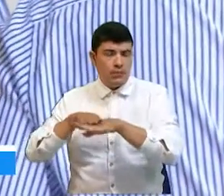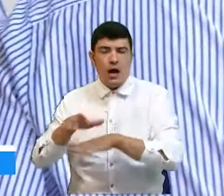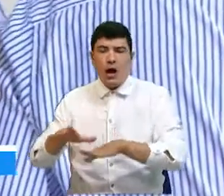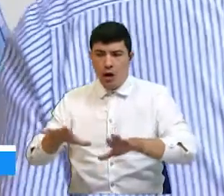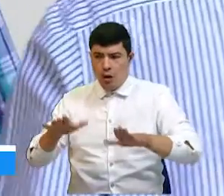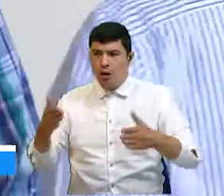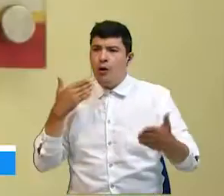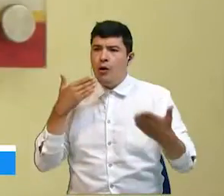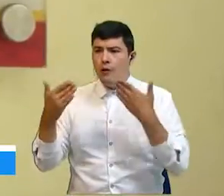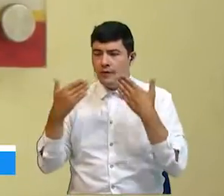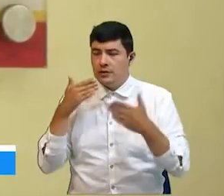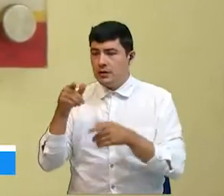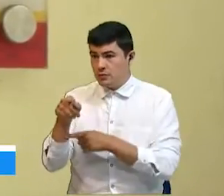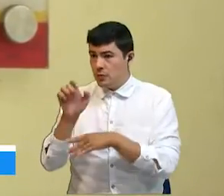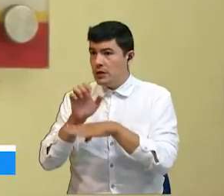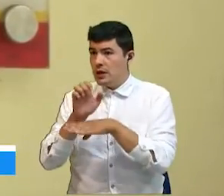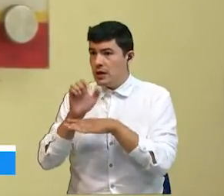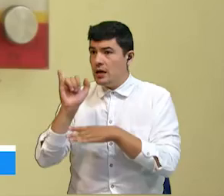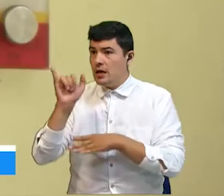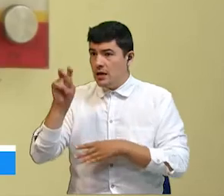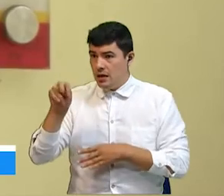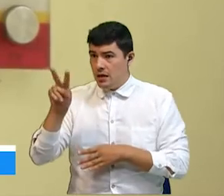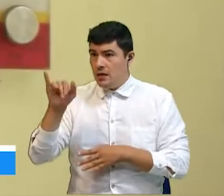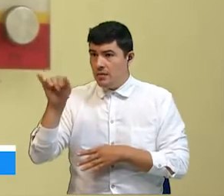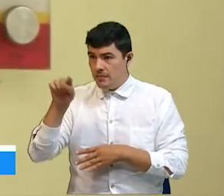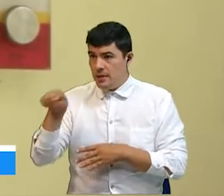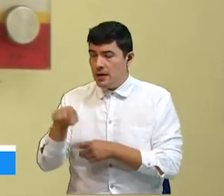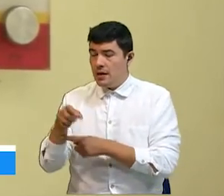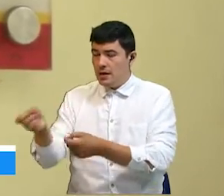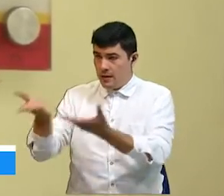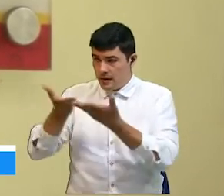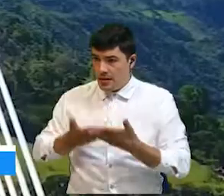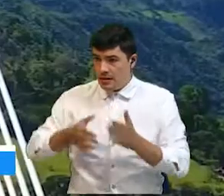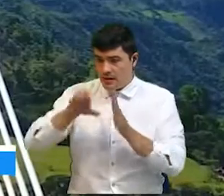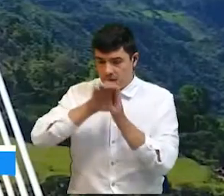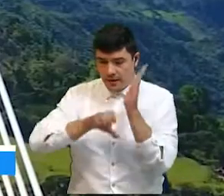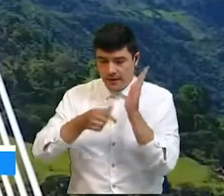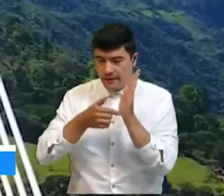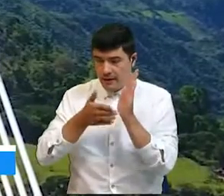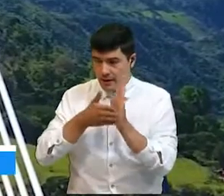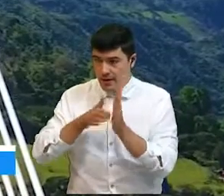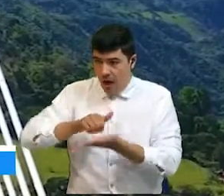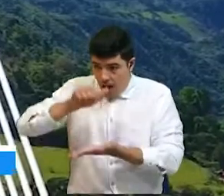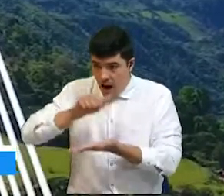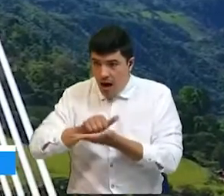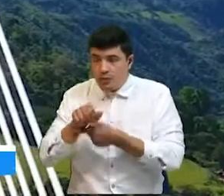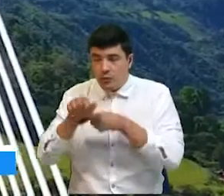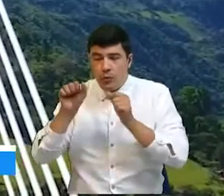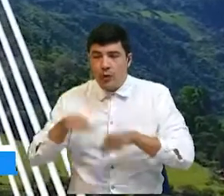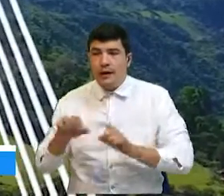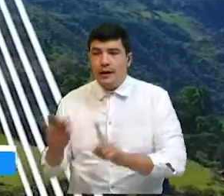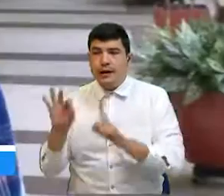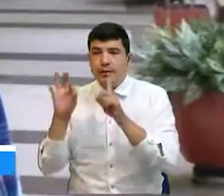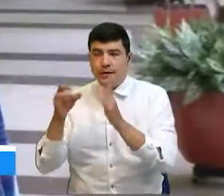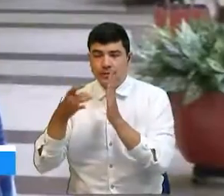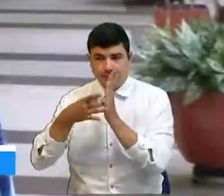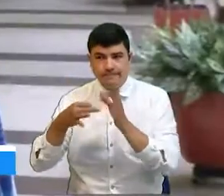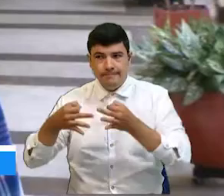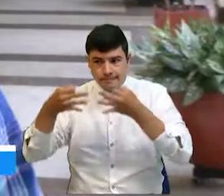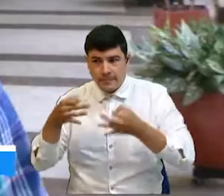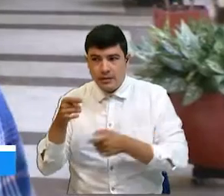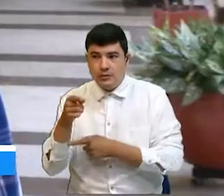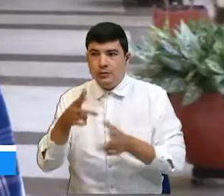en que invías entregue las pólizas y actas de recibo del puente para garantizar la seguridad de la estructura